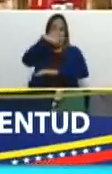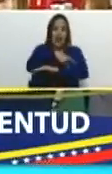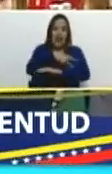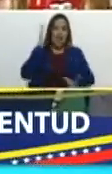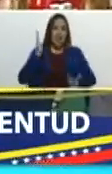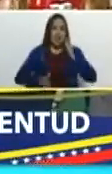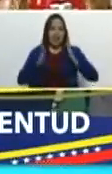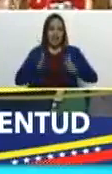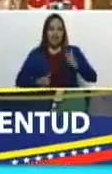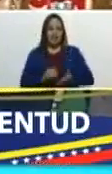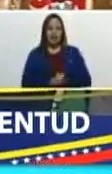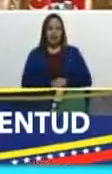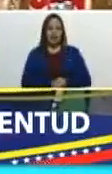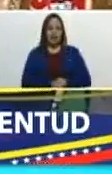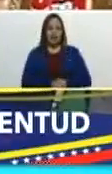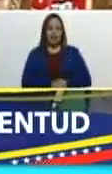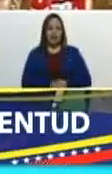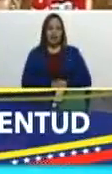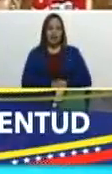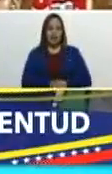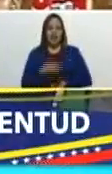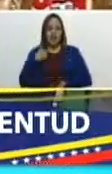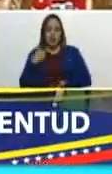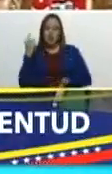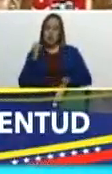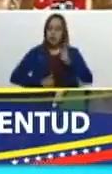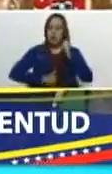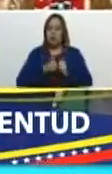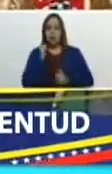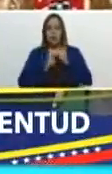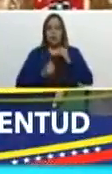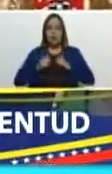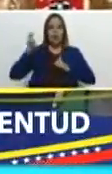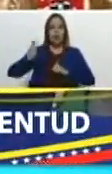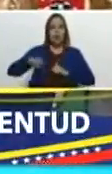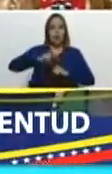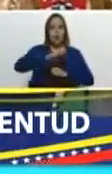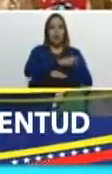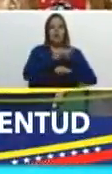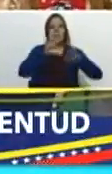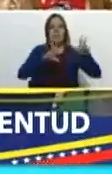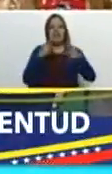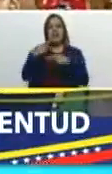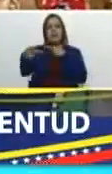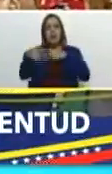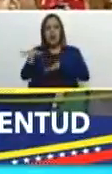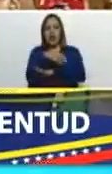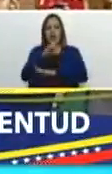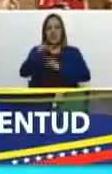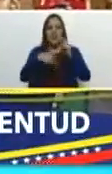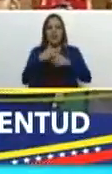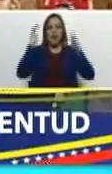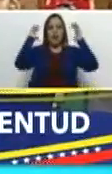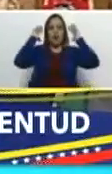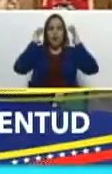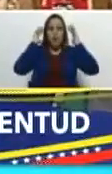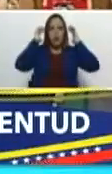atletismo. Y salía a trotar y trotaba 10 kilómetros en las calles. Y después hacía ejercicio